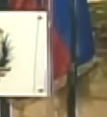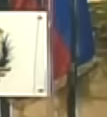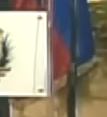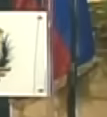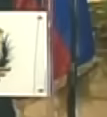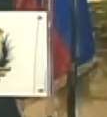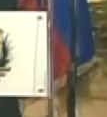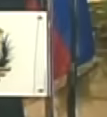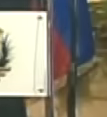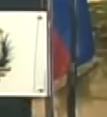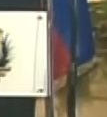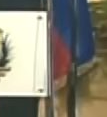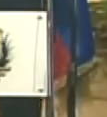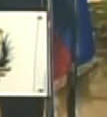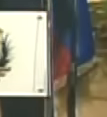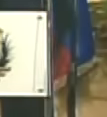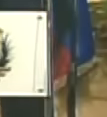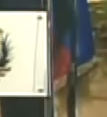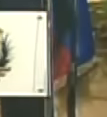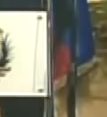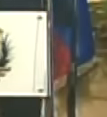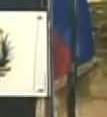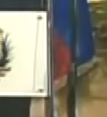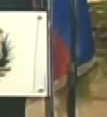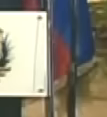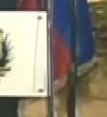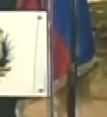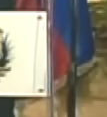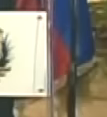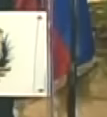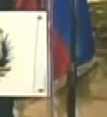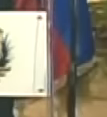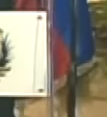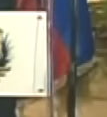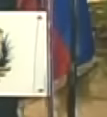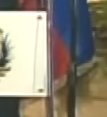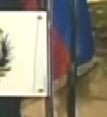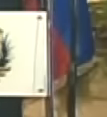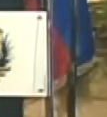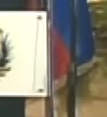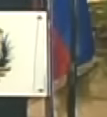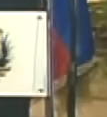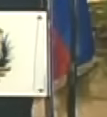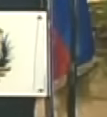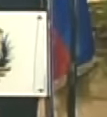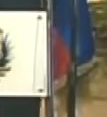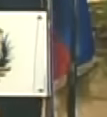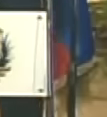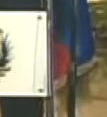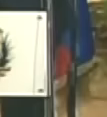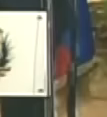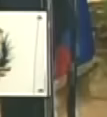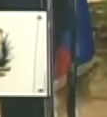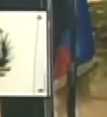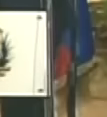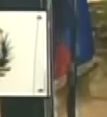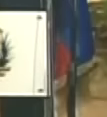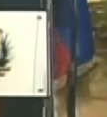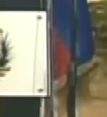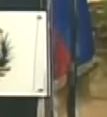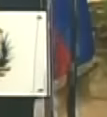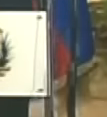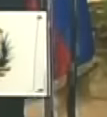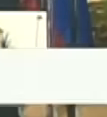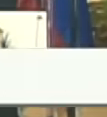Negociación intensa sobre todos los temas de nuestra cooperación, y antes tuvimos la reunión con